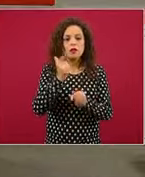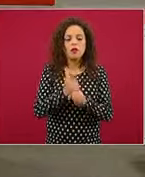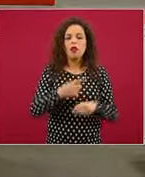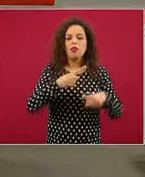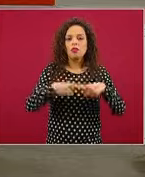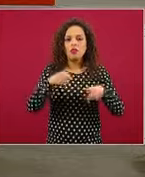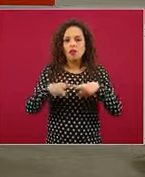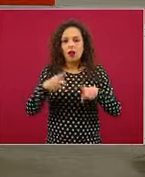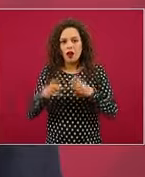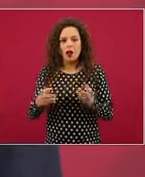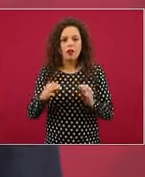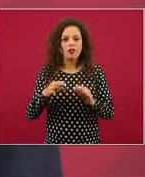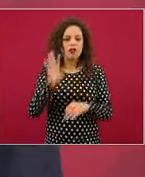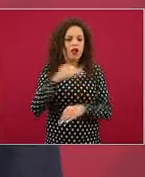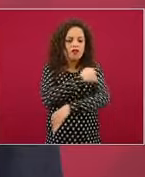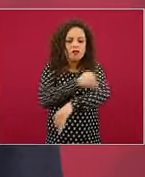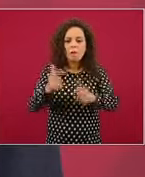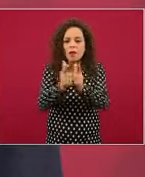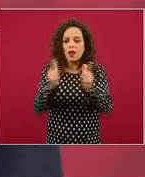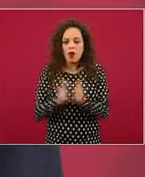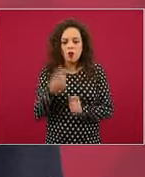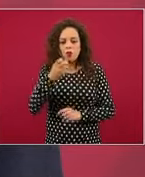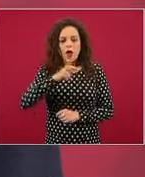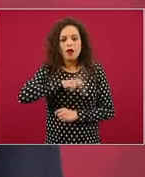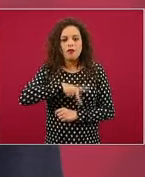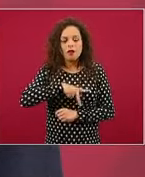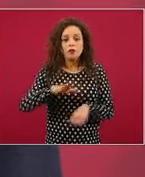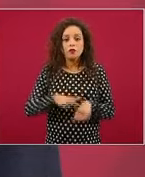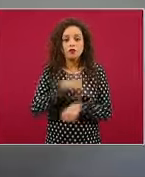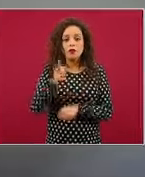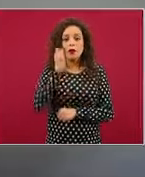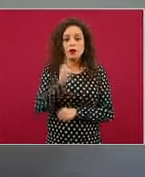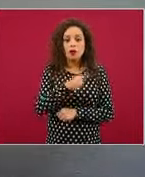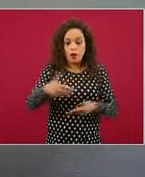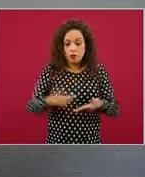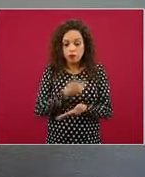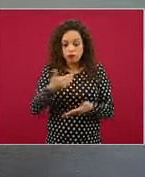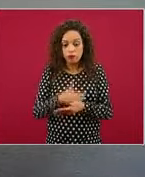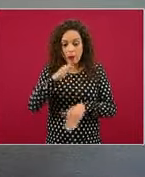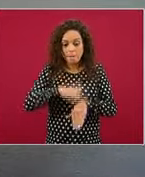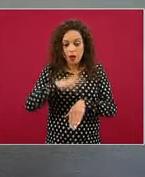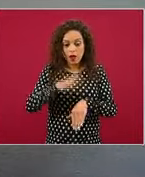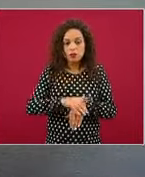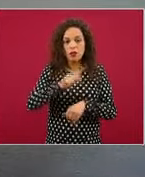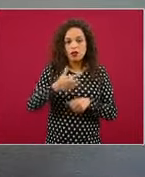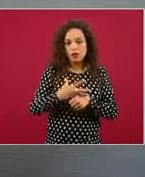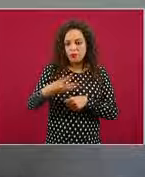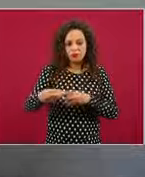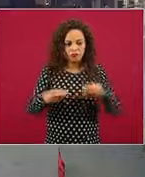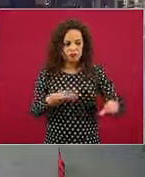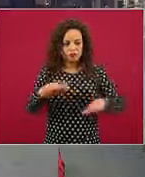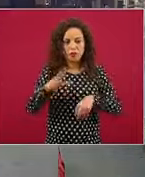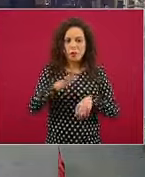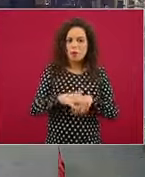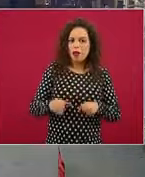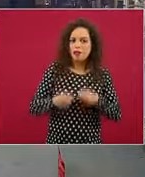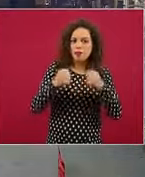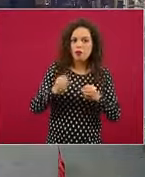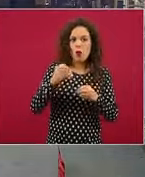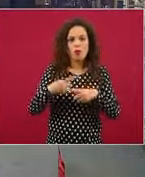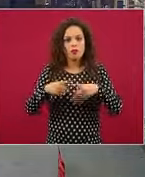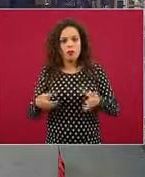familias, y esto es producto precisamente de las mutaciones que normalmente tienen este tipo de virus y que no solamente se han dado, sino que